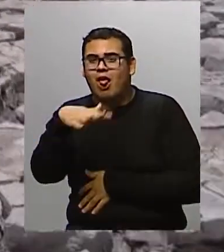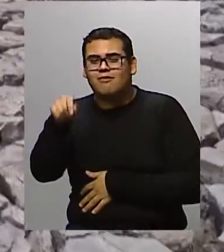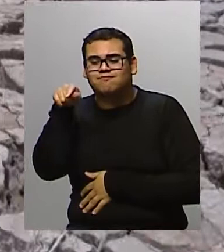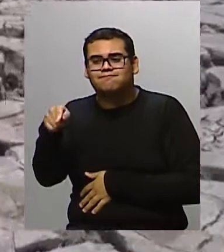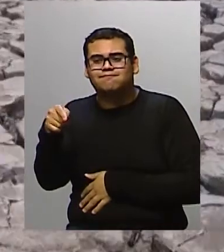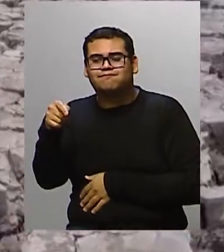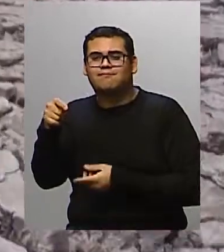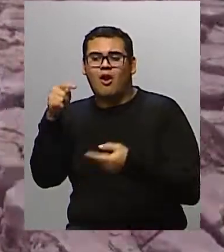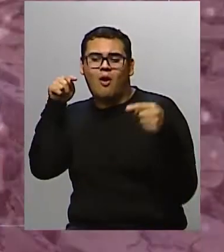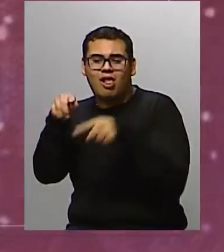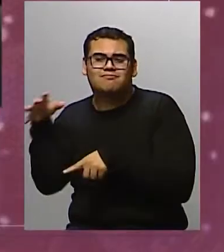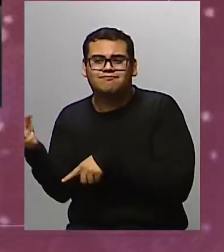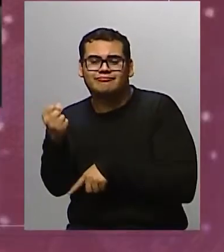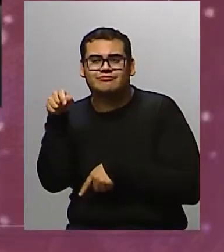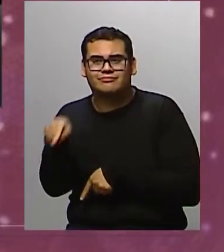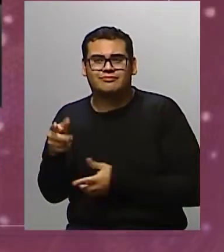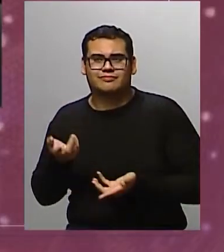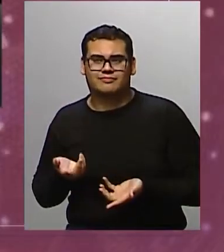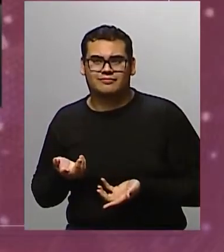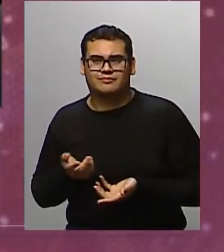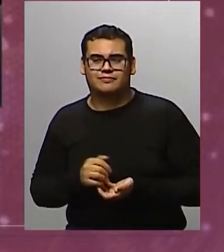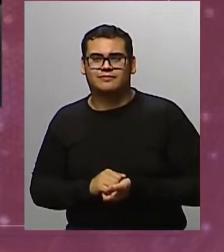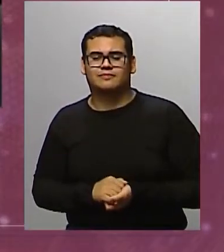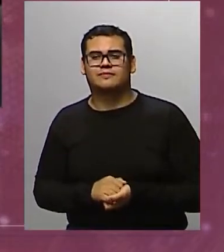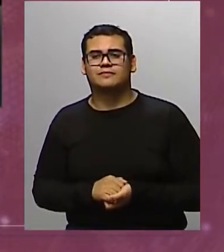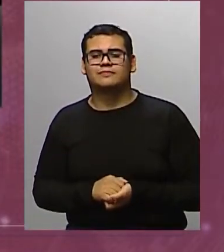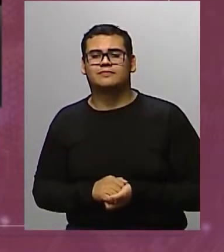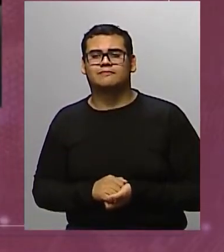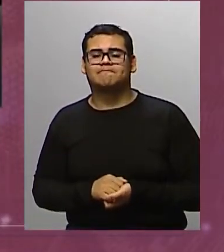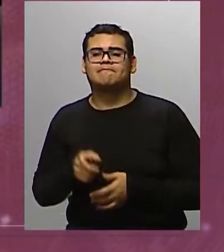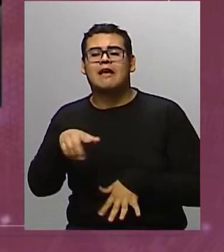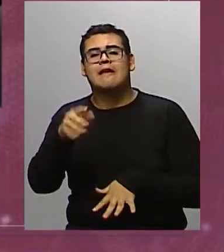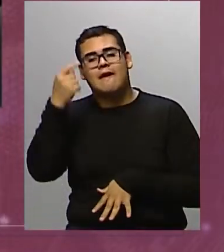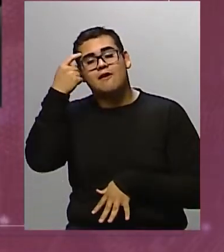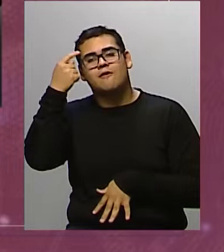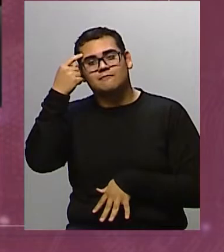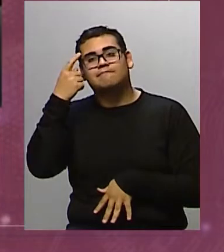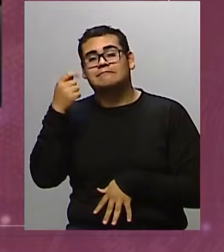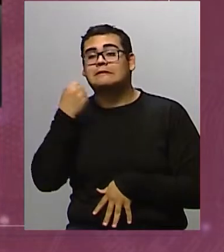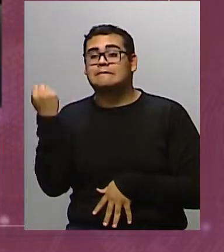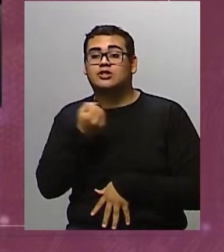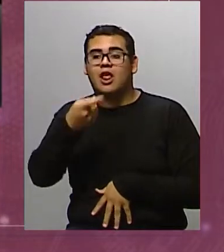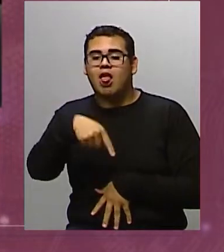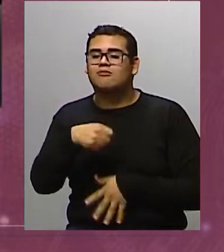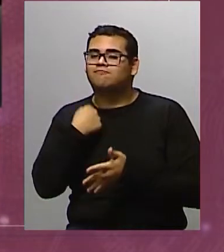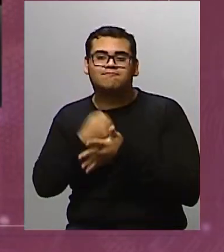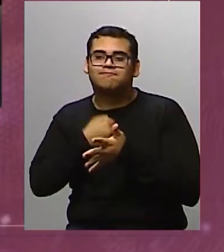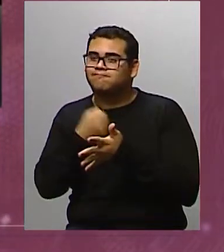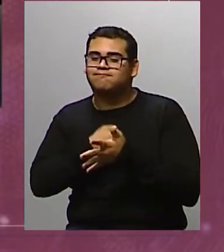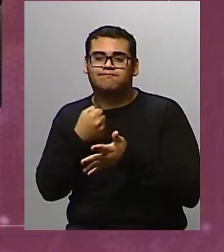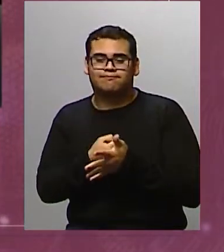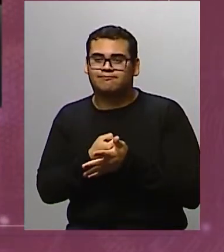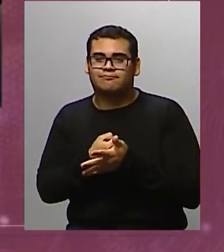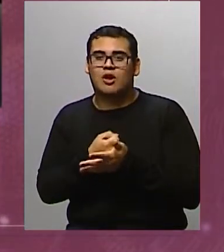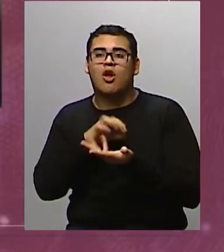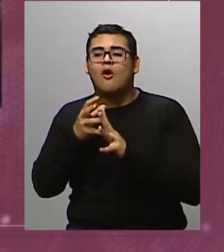estos problemas o defendiéndonos de estos problemas que afectan a los humedales. Así que yo creo que es eso, hay que ponerse en acción urgente